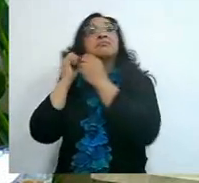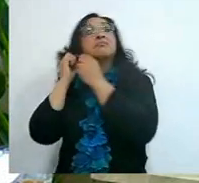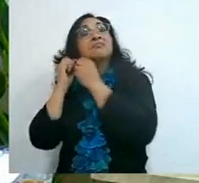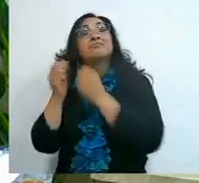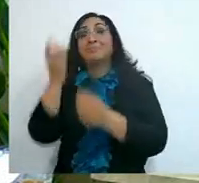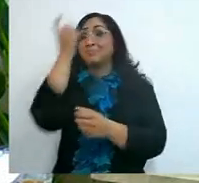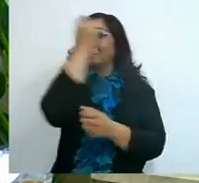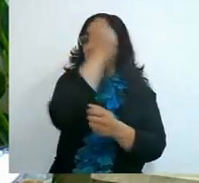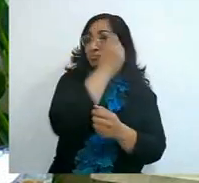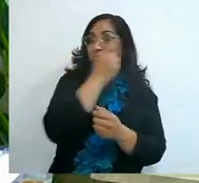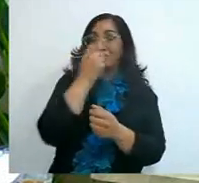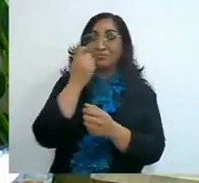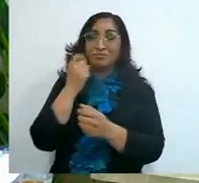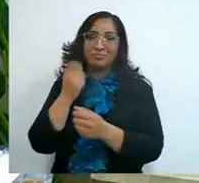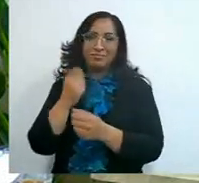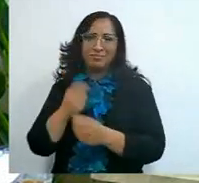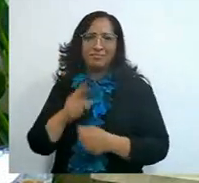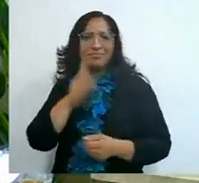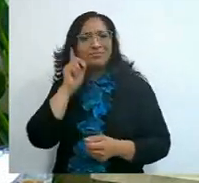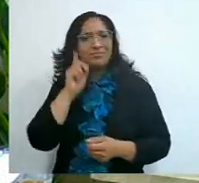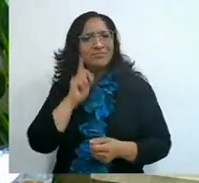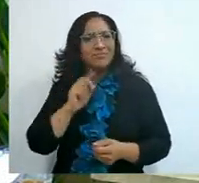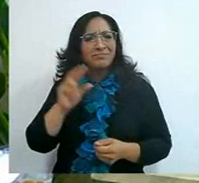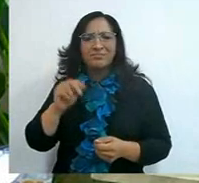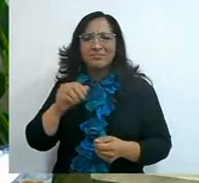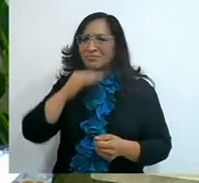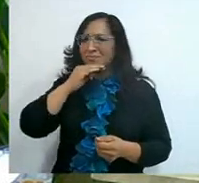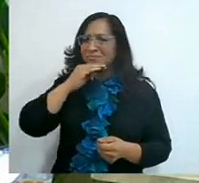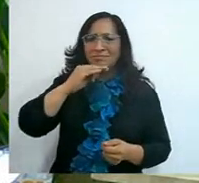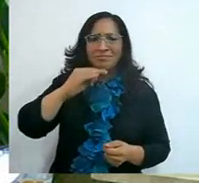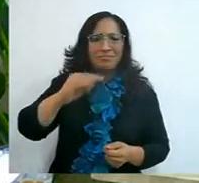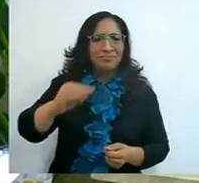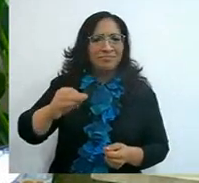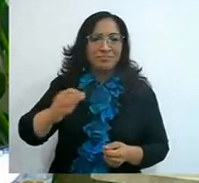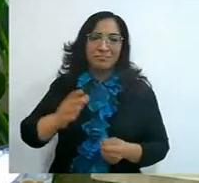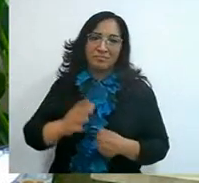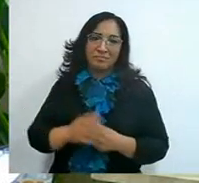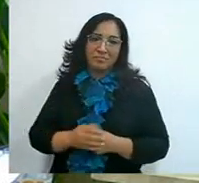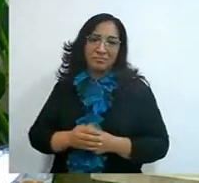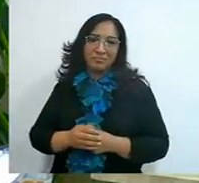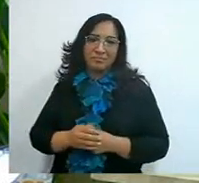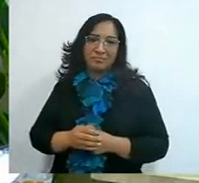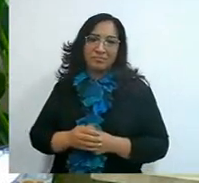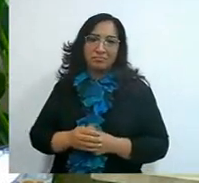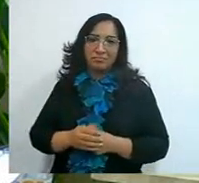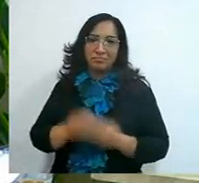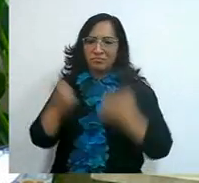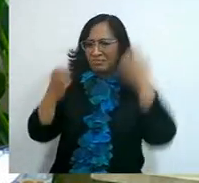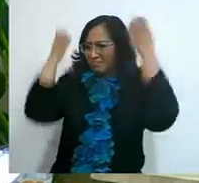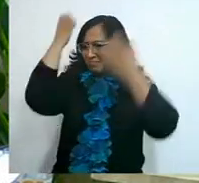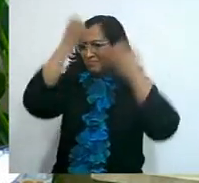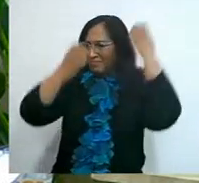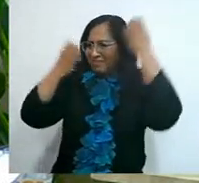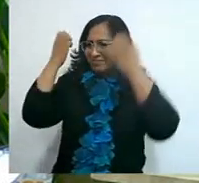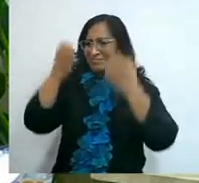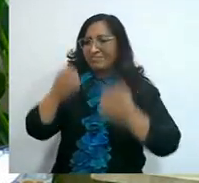de arreglarse, la mujer no debe de es más, hasta de que no se bañen con jabón de